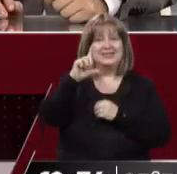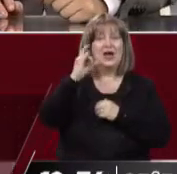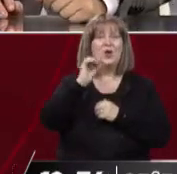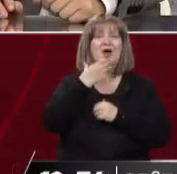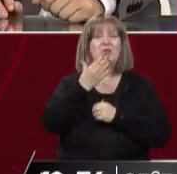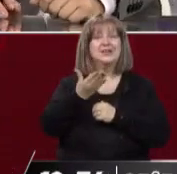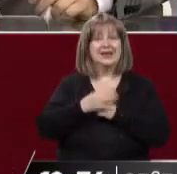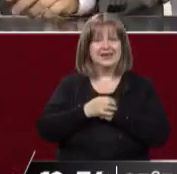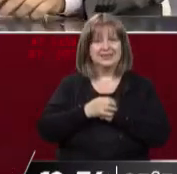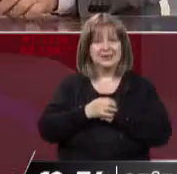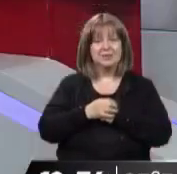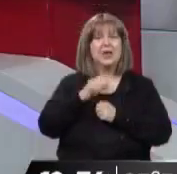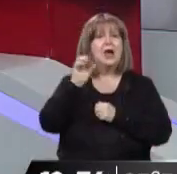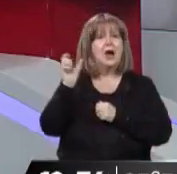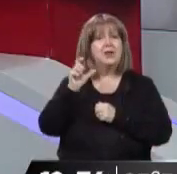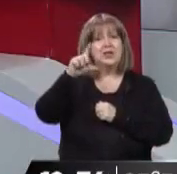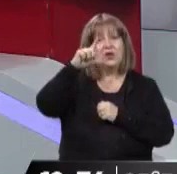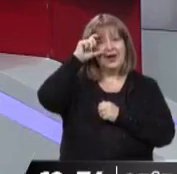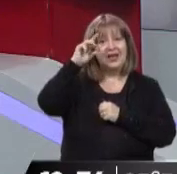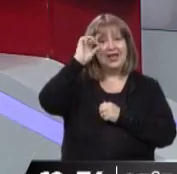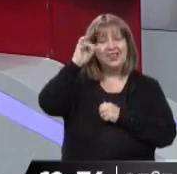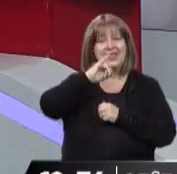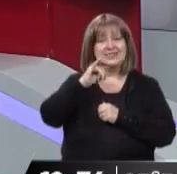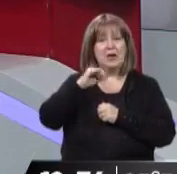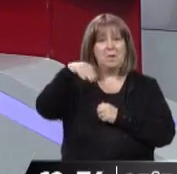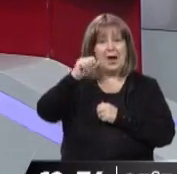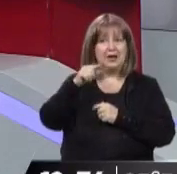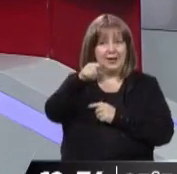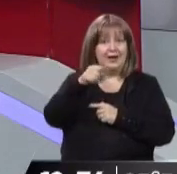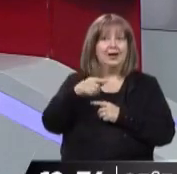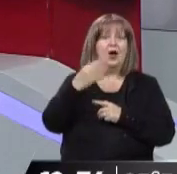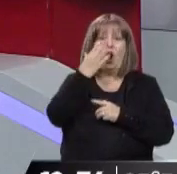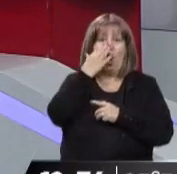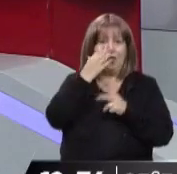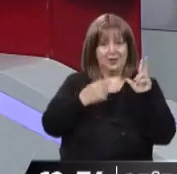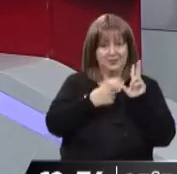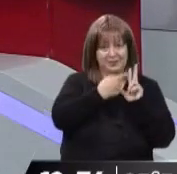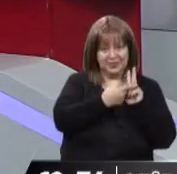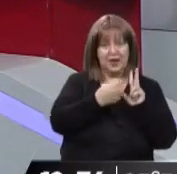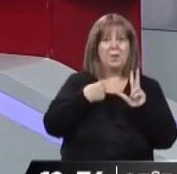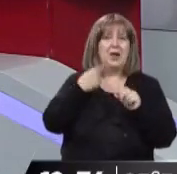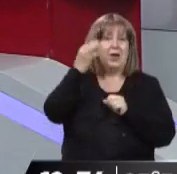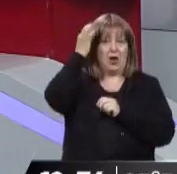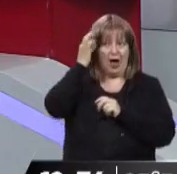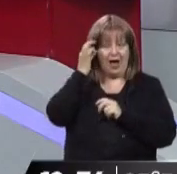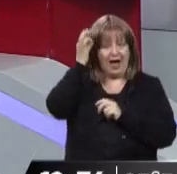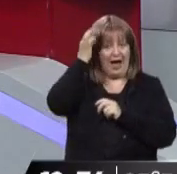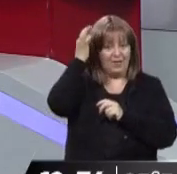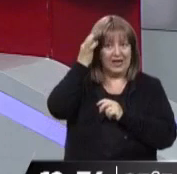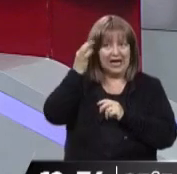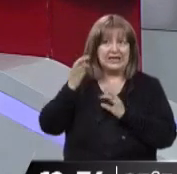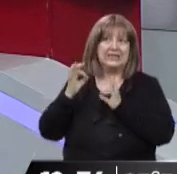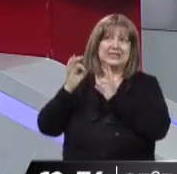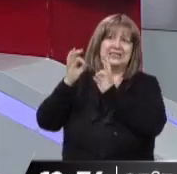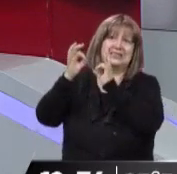Abrazo grande. Chao, chao. Lucas Ledesma, uno de los cordobeses que está recorriendo. Primero recorrieron África y llegaron a